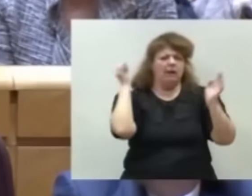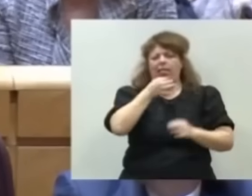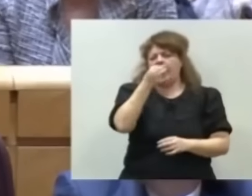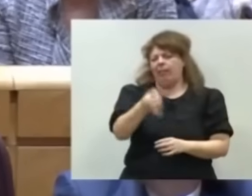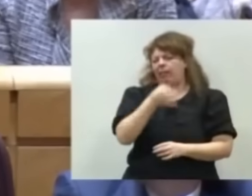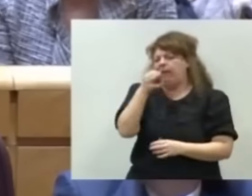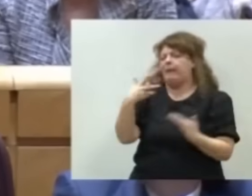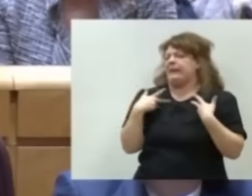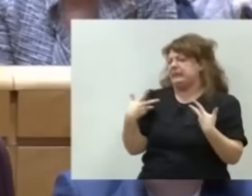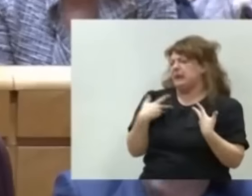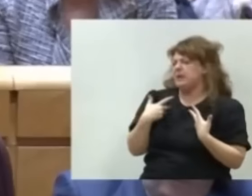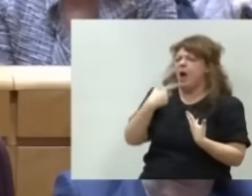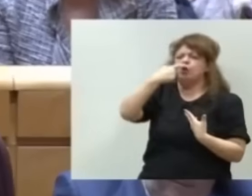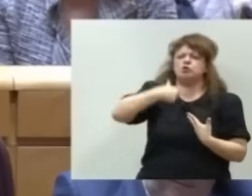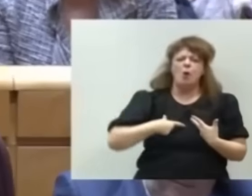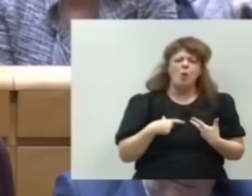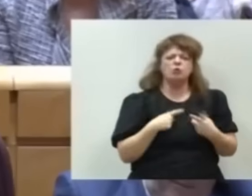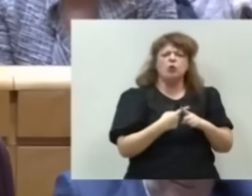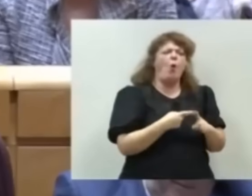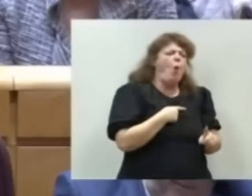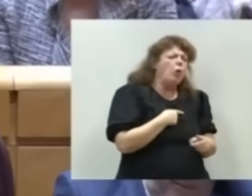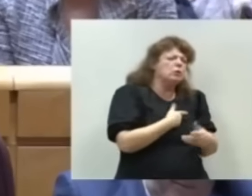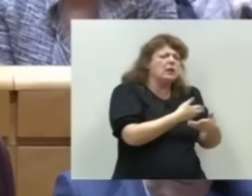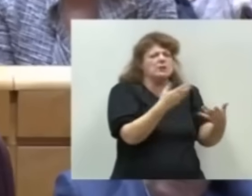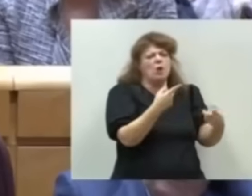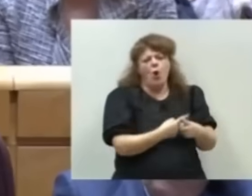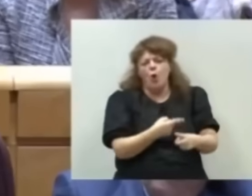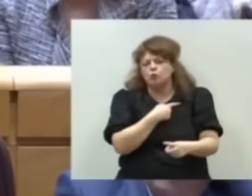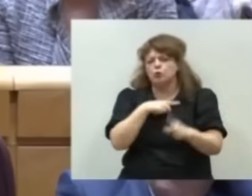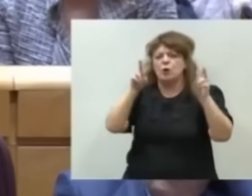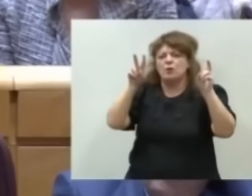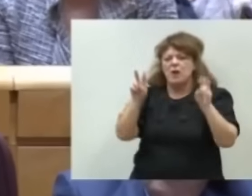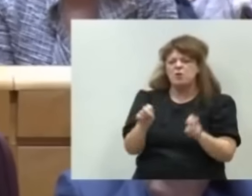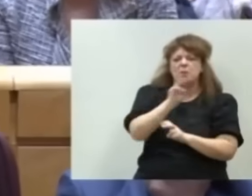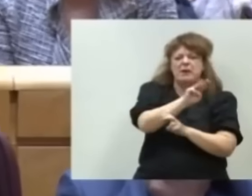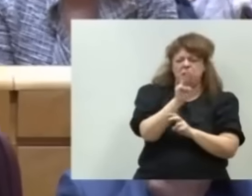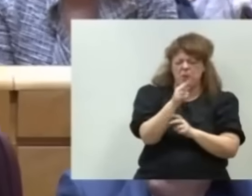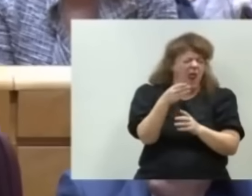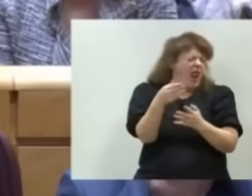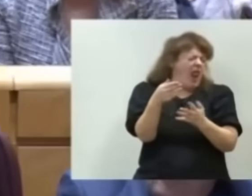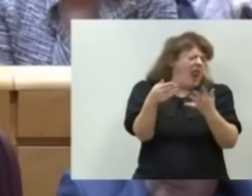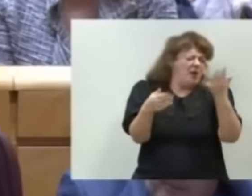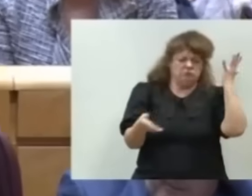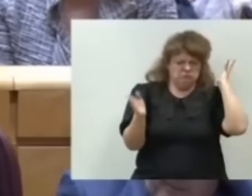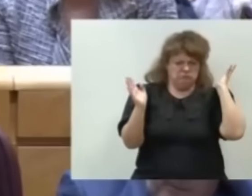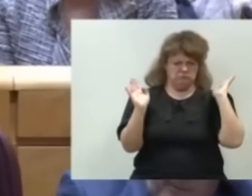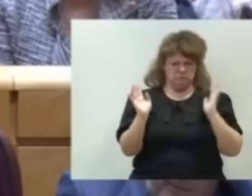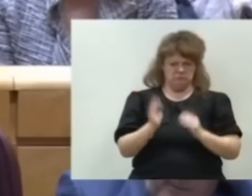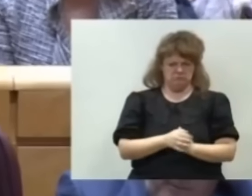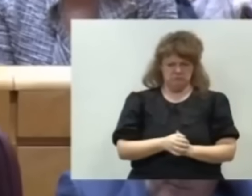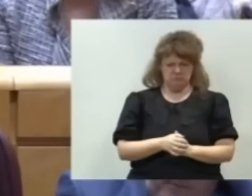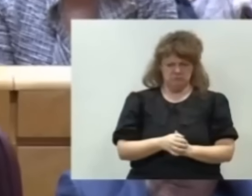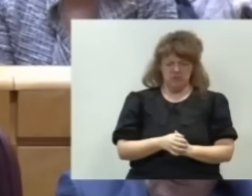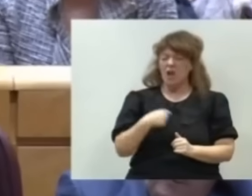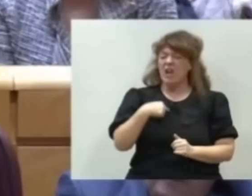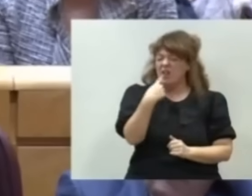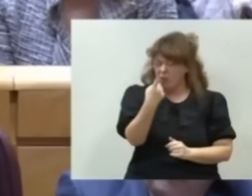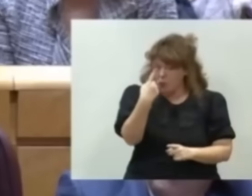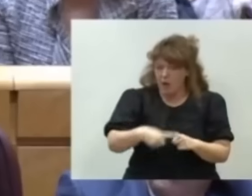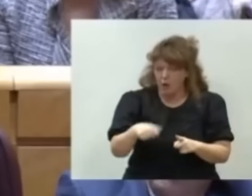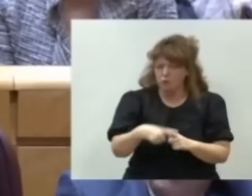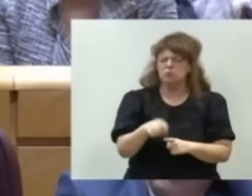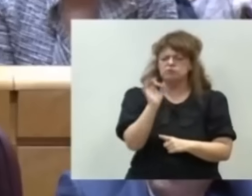facilón y victimista de que somos unos ultras, los ultras del nuevo Partido Popular y todo esto, le digo una cosa...